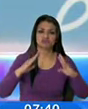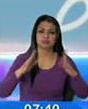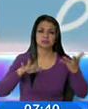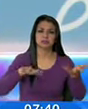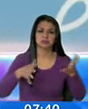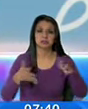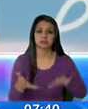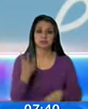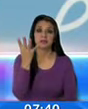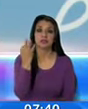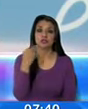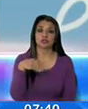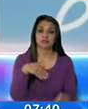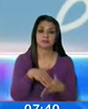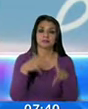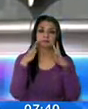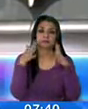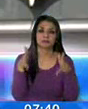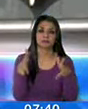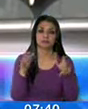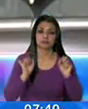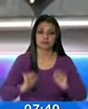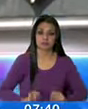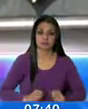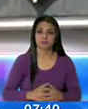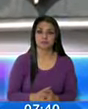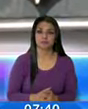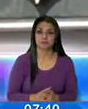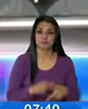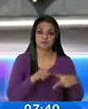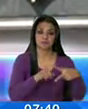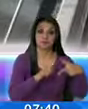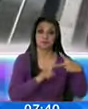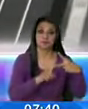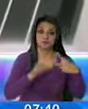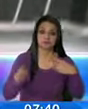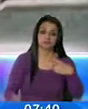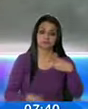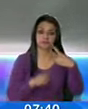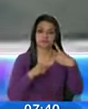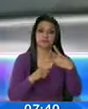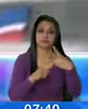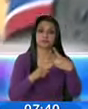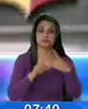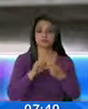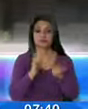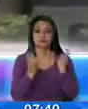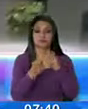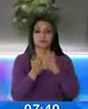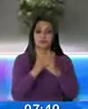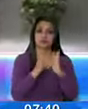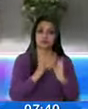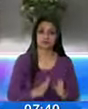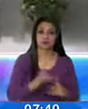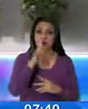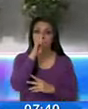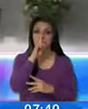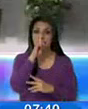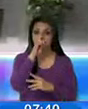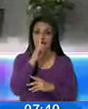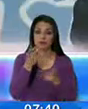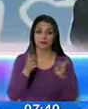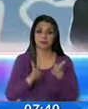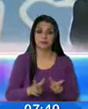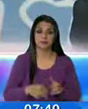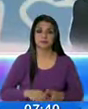aproximadamente 14.000 docentes. A estos dos procesos se suma la reclasificación a funcionarios y empleados de esta cartera de